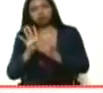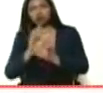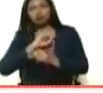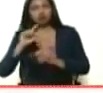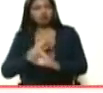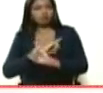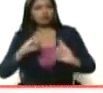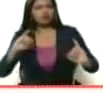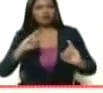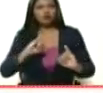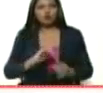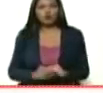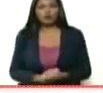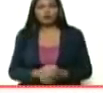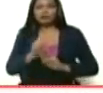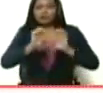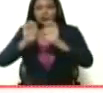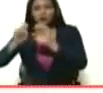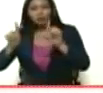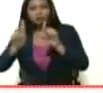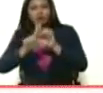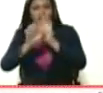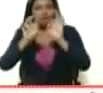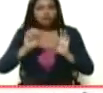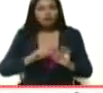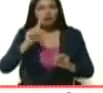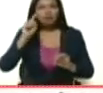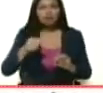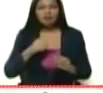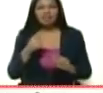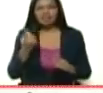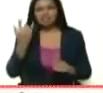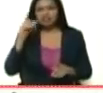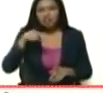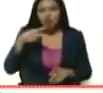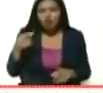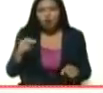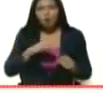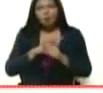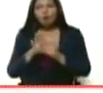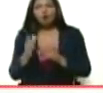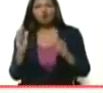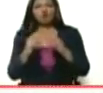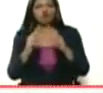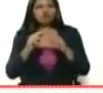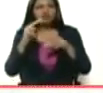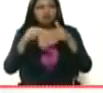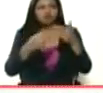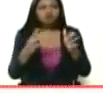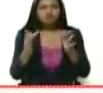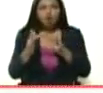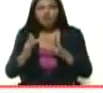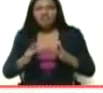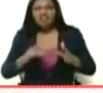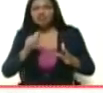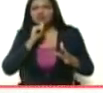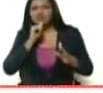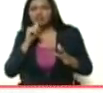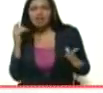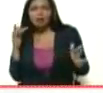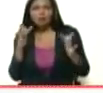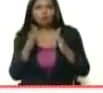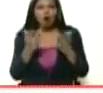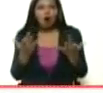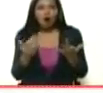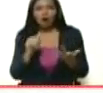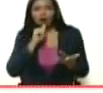nosotros estamos en la evaluación epidemiológica, conociendo su cadena de contactos directos,